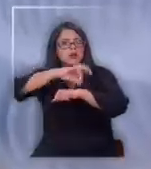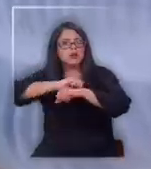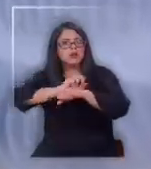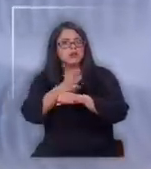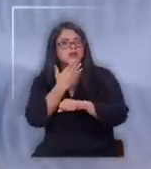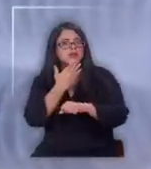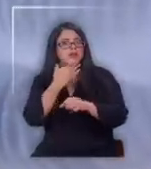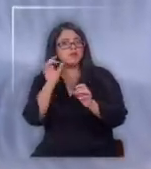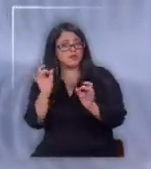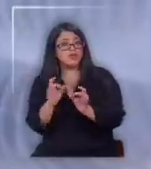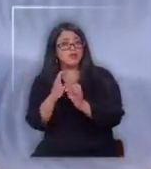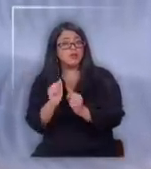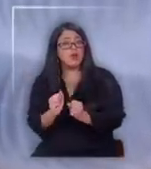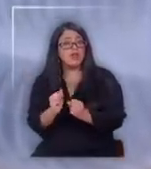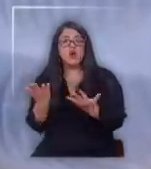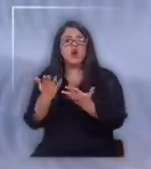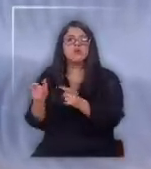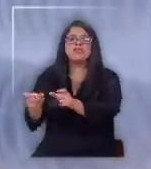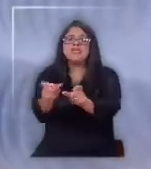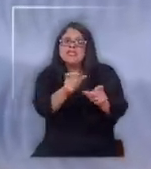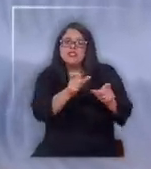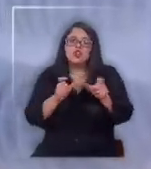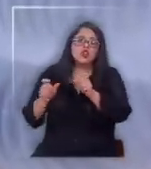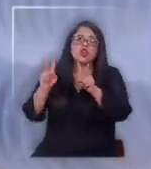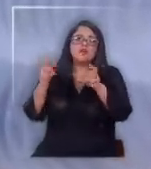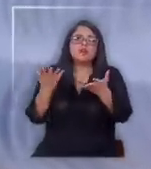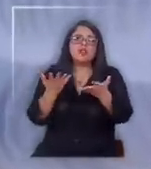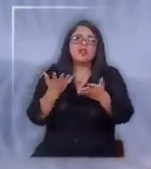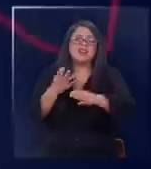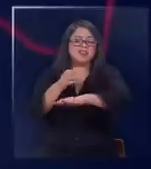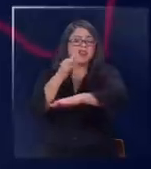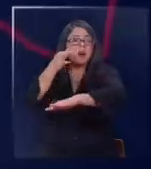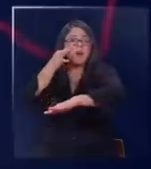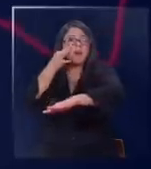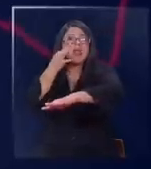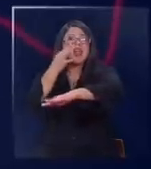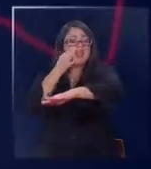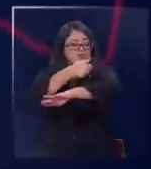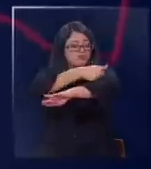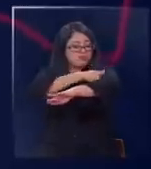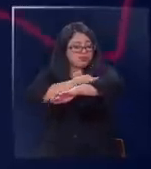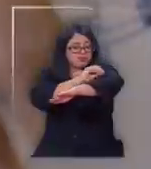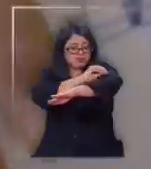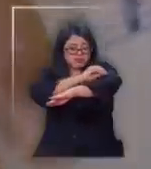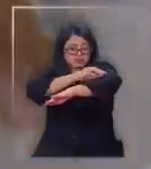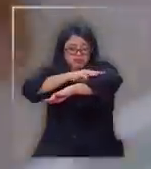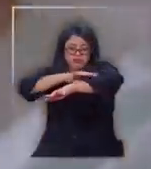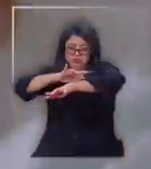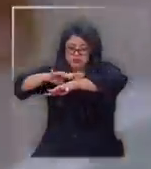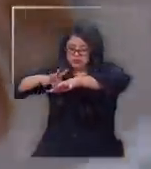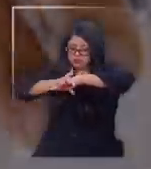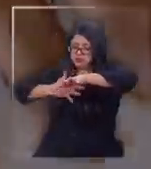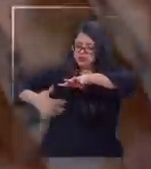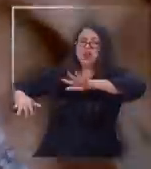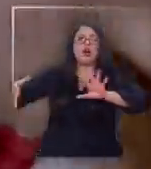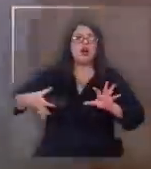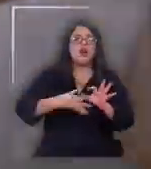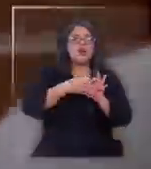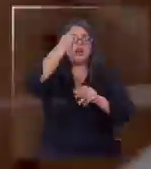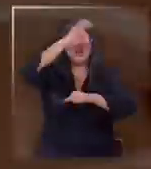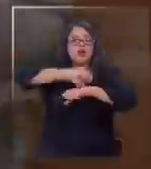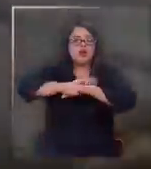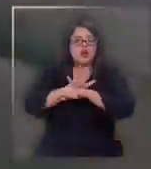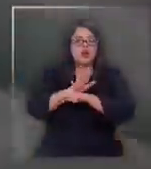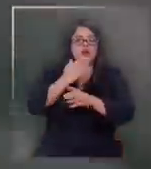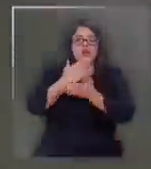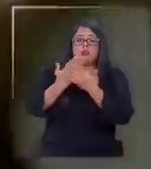¿es posible eso? ¿Cómo se manejan las laceraciones en la piel junto a las lesiones en la vía aérea con el COVID-19? Al tener